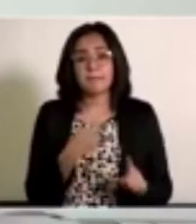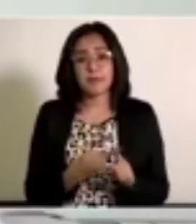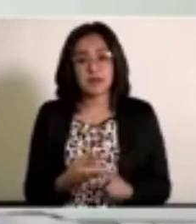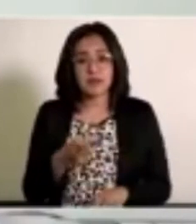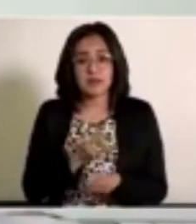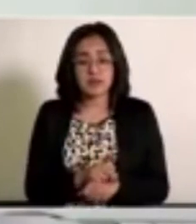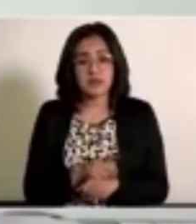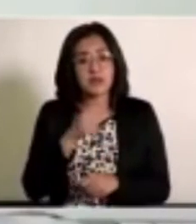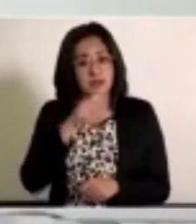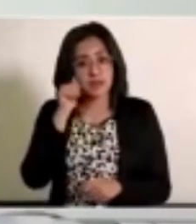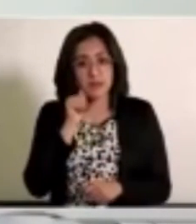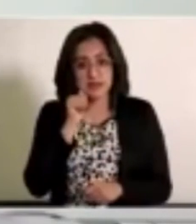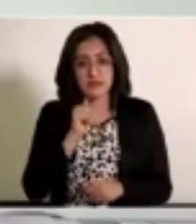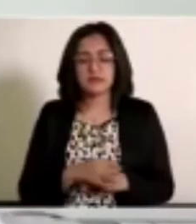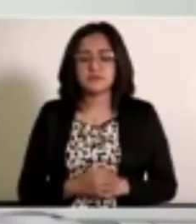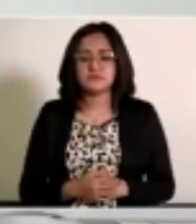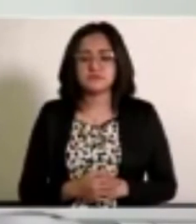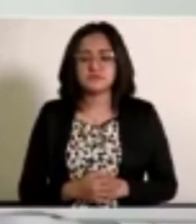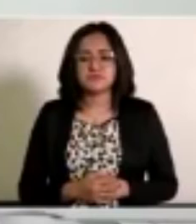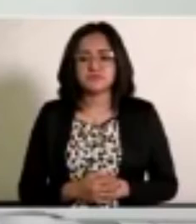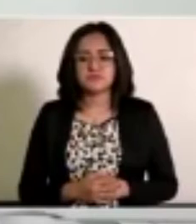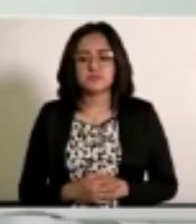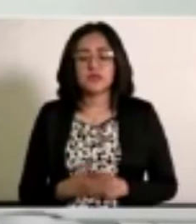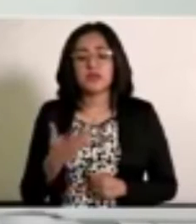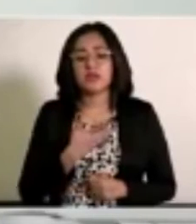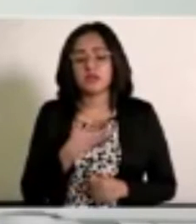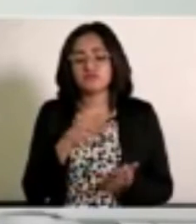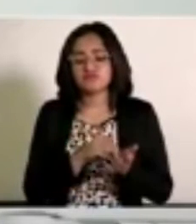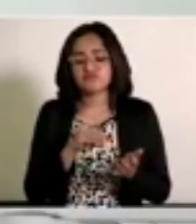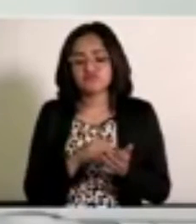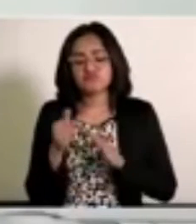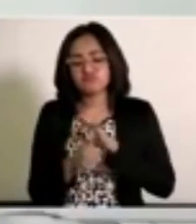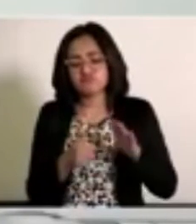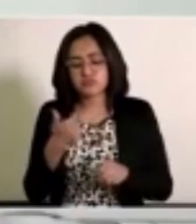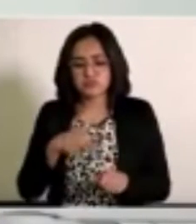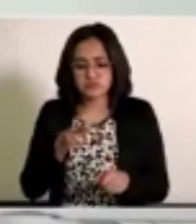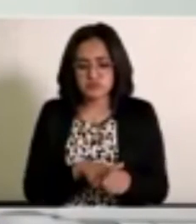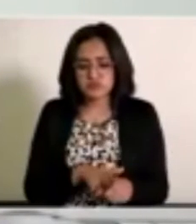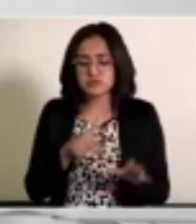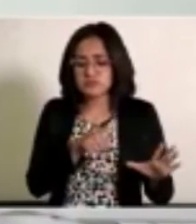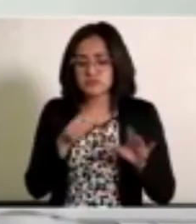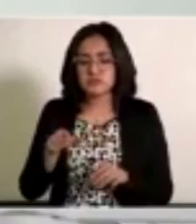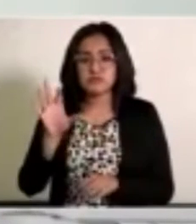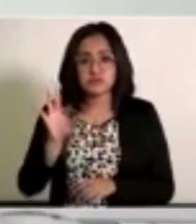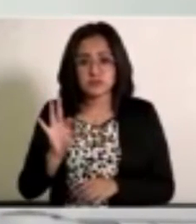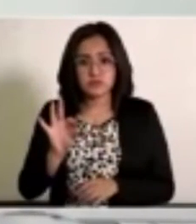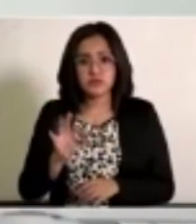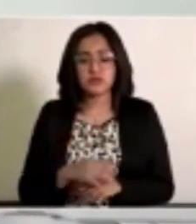positivos más con respecto al día de ayer. Tenemos casos activos ambulatorios y hospitalizados,